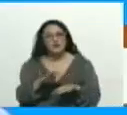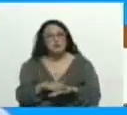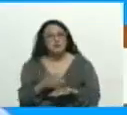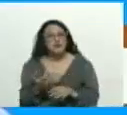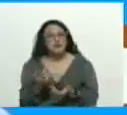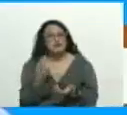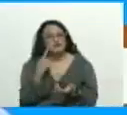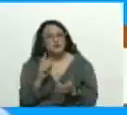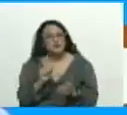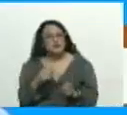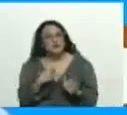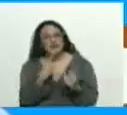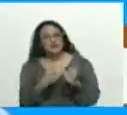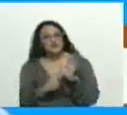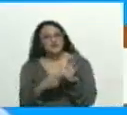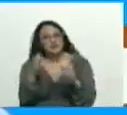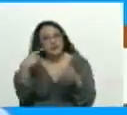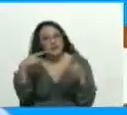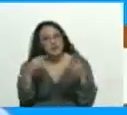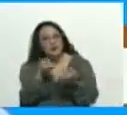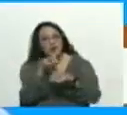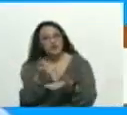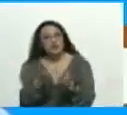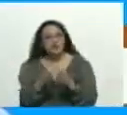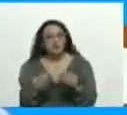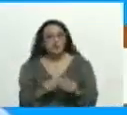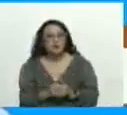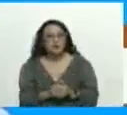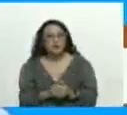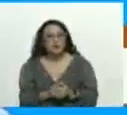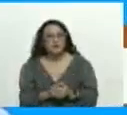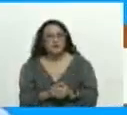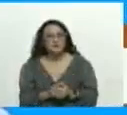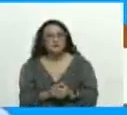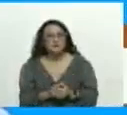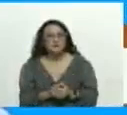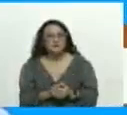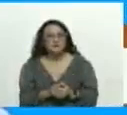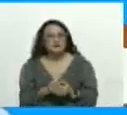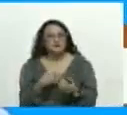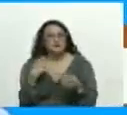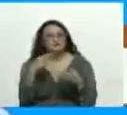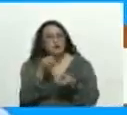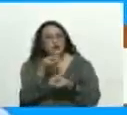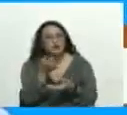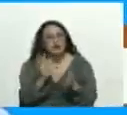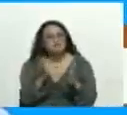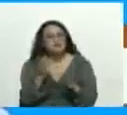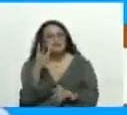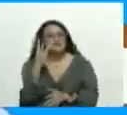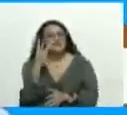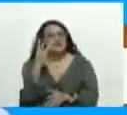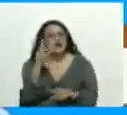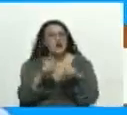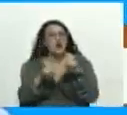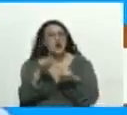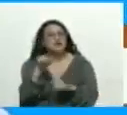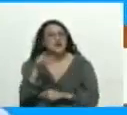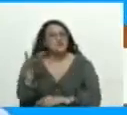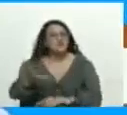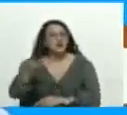hay que rendir cuentas Entonces quiero decir que unas cuentas que hay que rendir son al menos tres grandes cosas ahora mismo